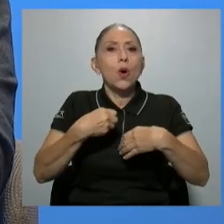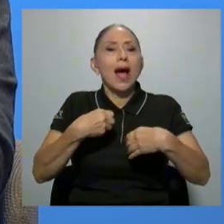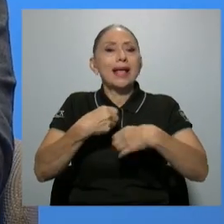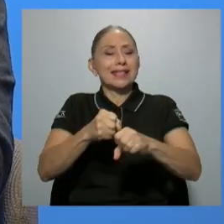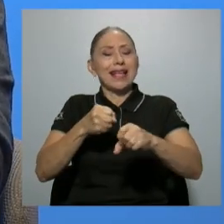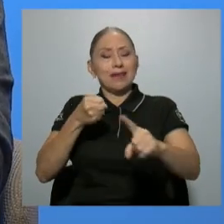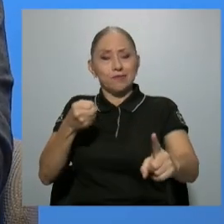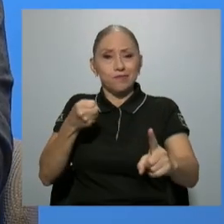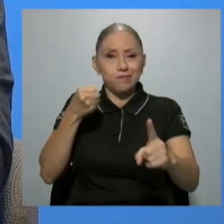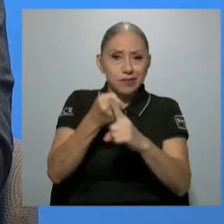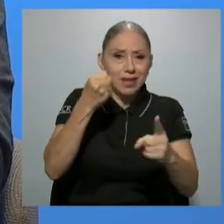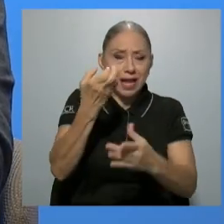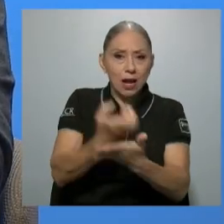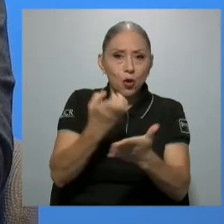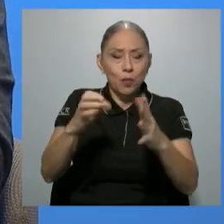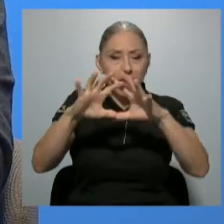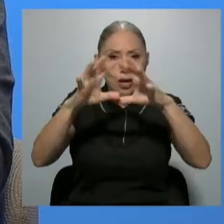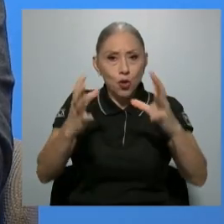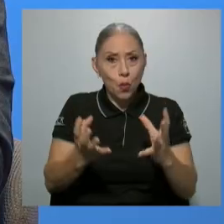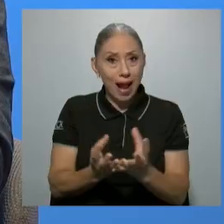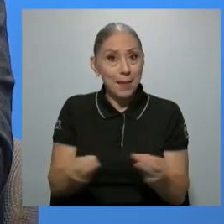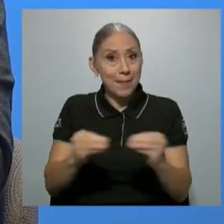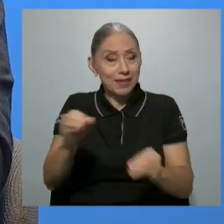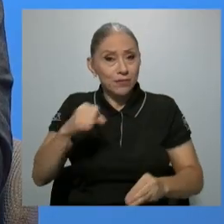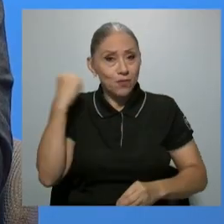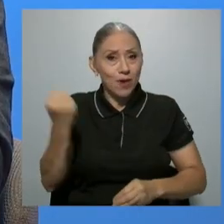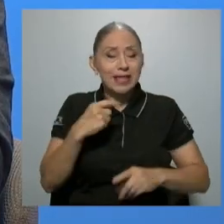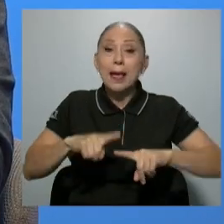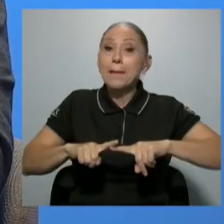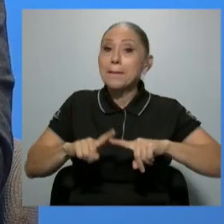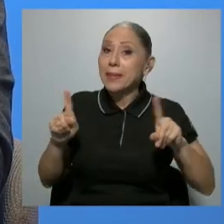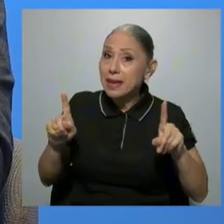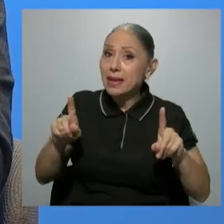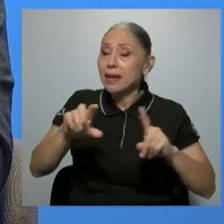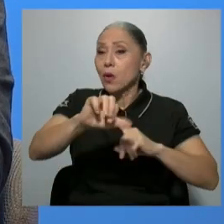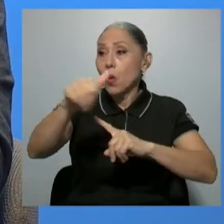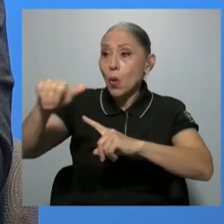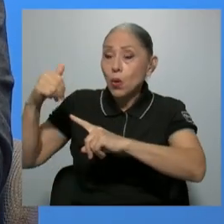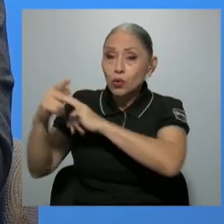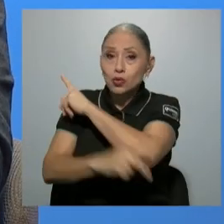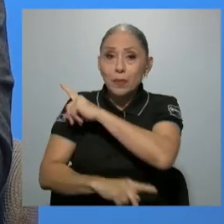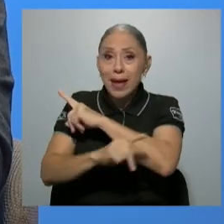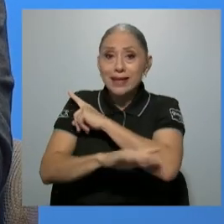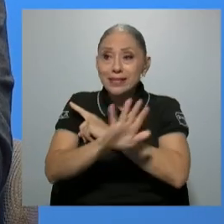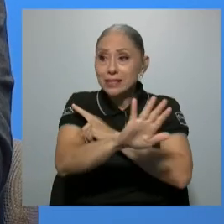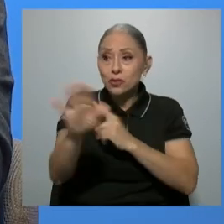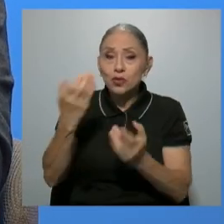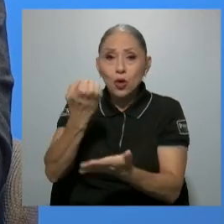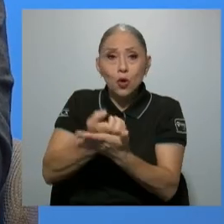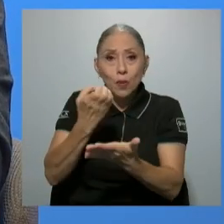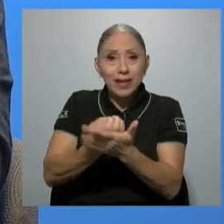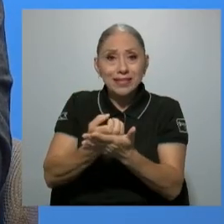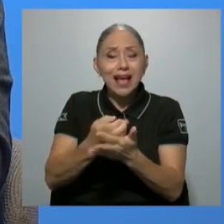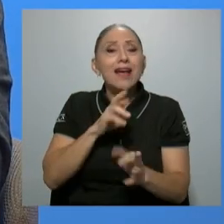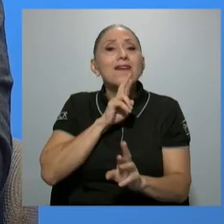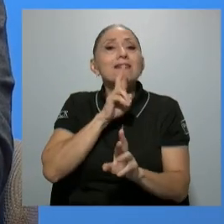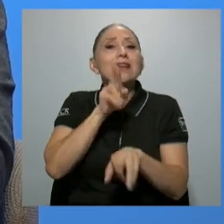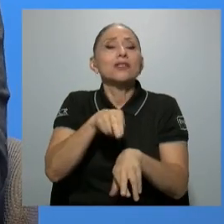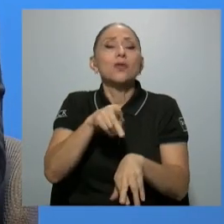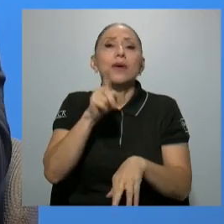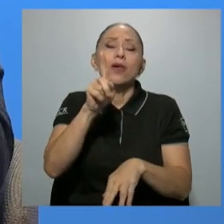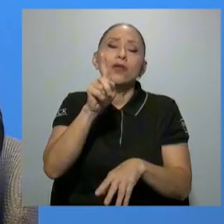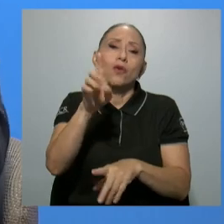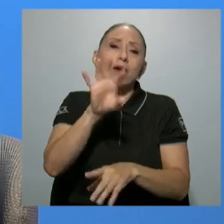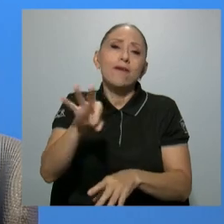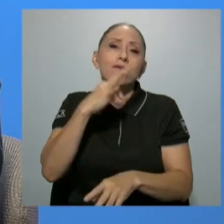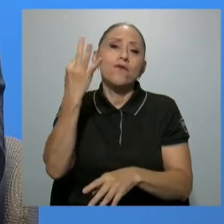y sin embargo, ¿verdad?, la economía global, otras economías han reaccionado de una manera menos desfavorable de lo estimado originalmente,